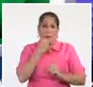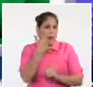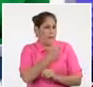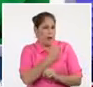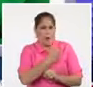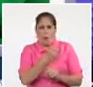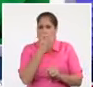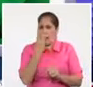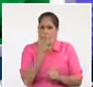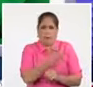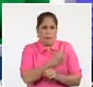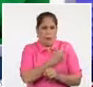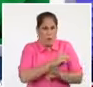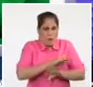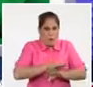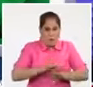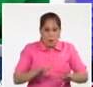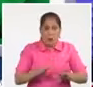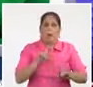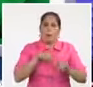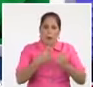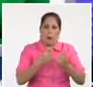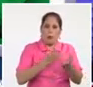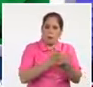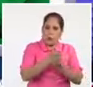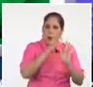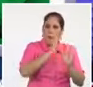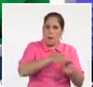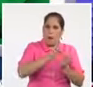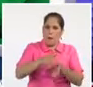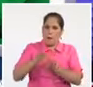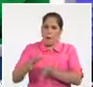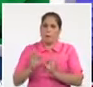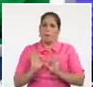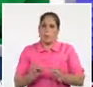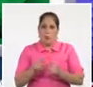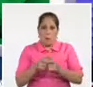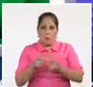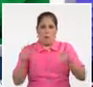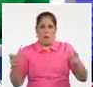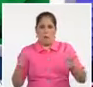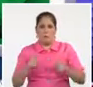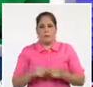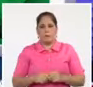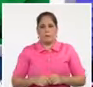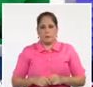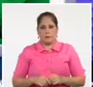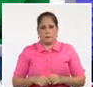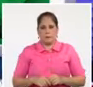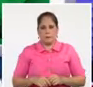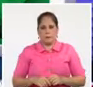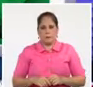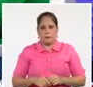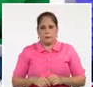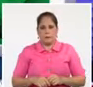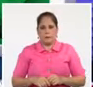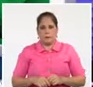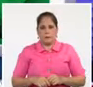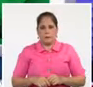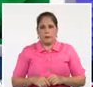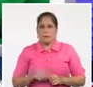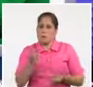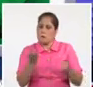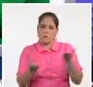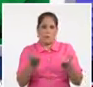dosis puestas, y sin embargo han tenido el número de casos y en el número de